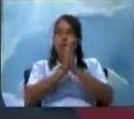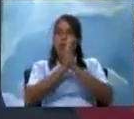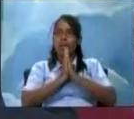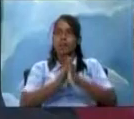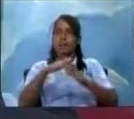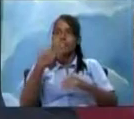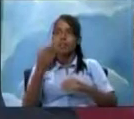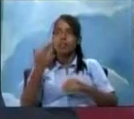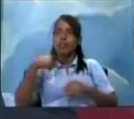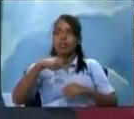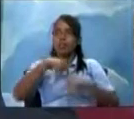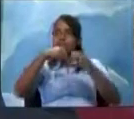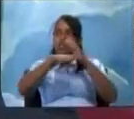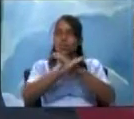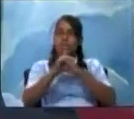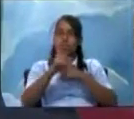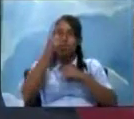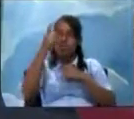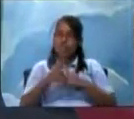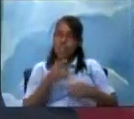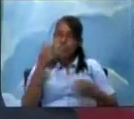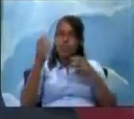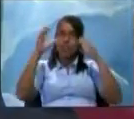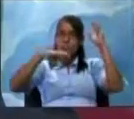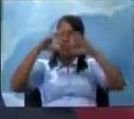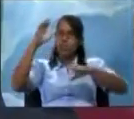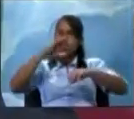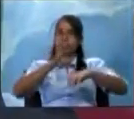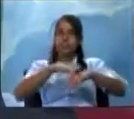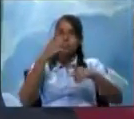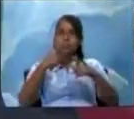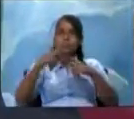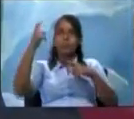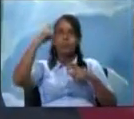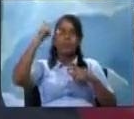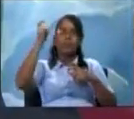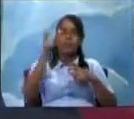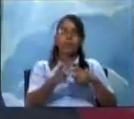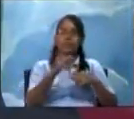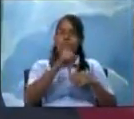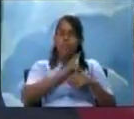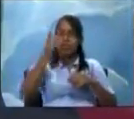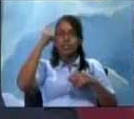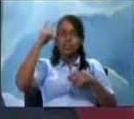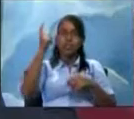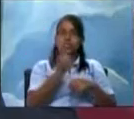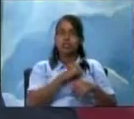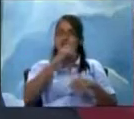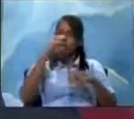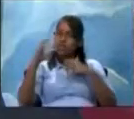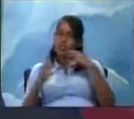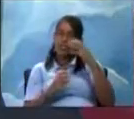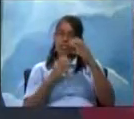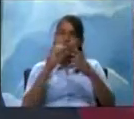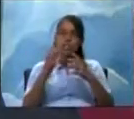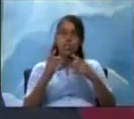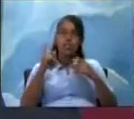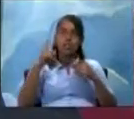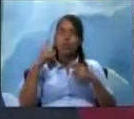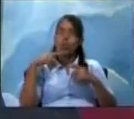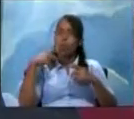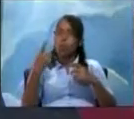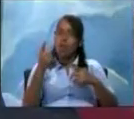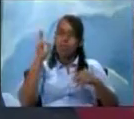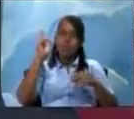pues que vuestra huida no sea en invierno, porque en aquellos días serán días de tribulación,